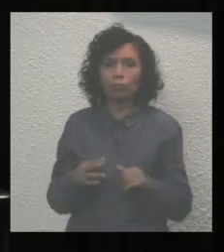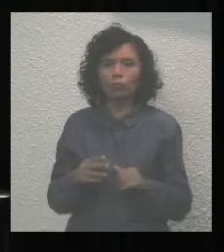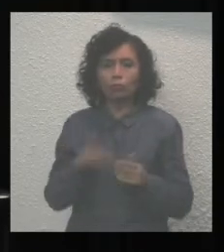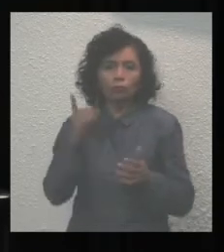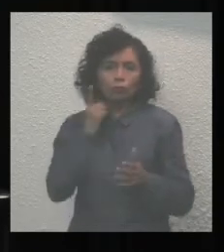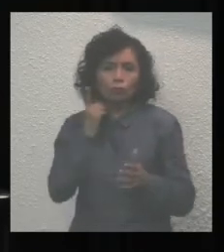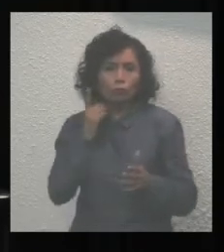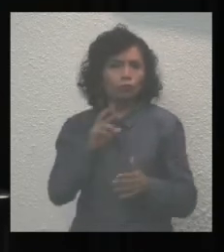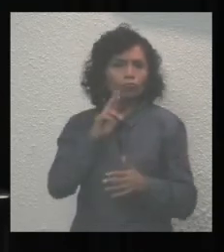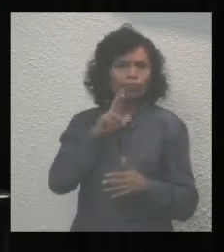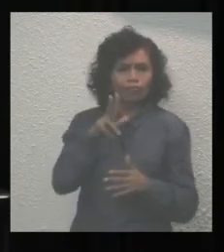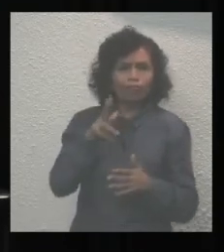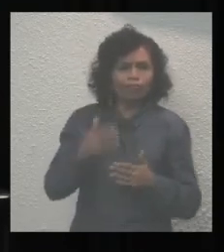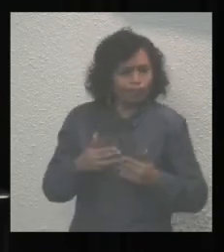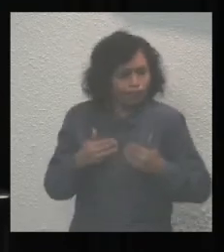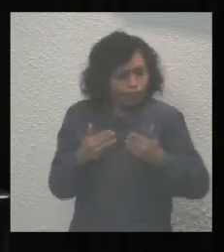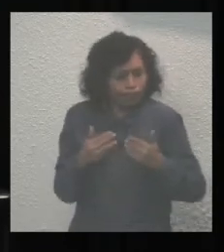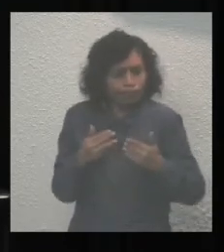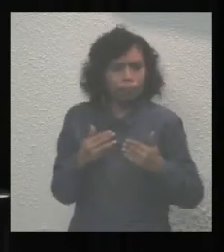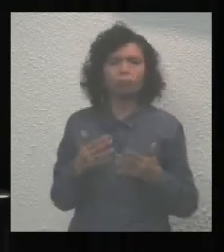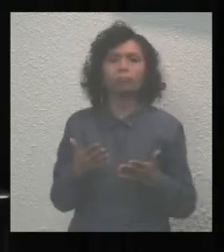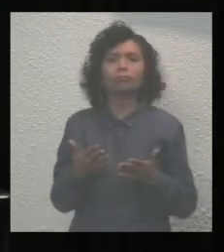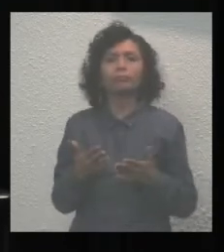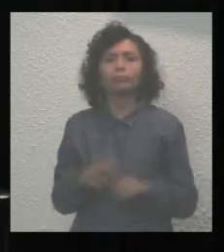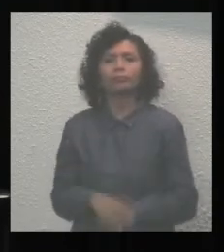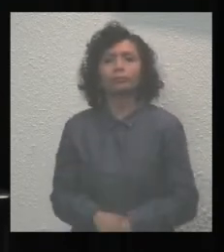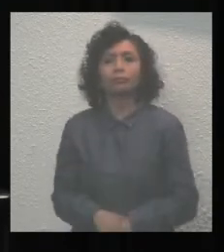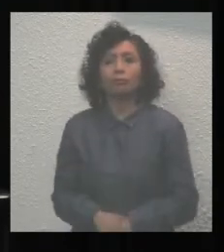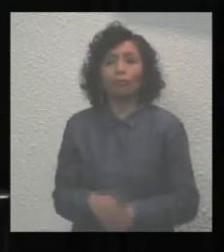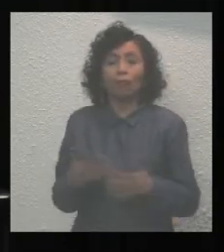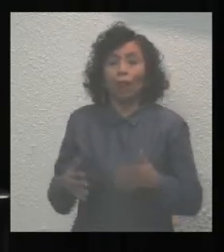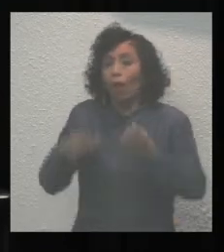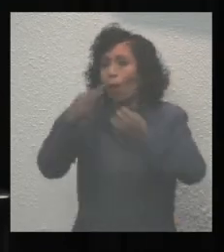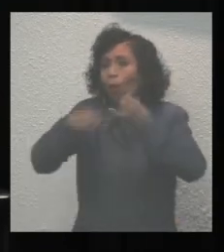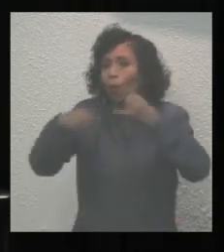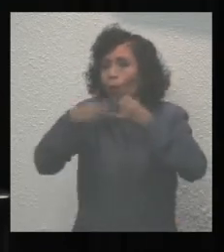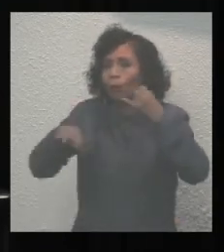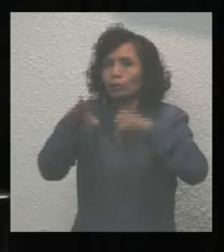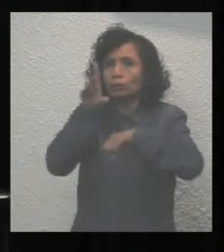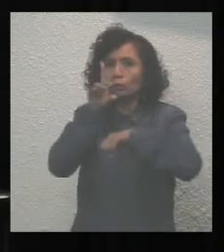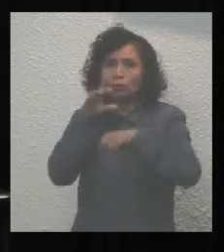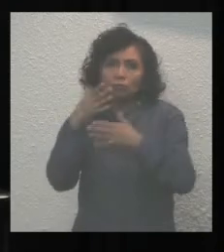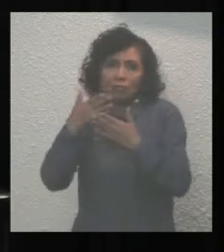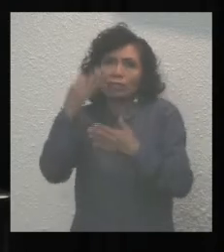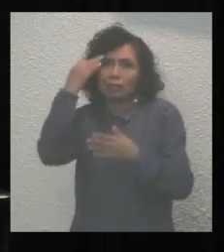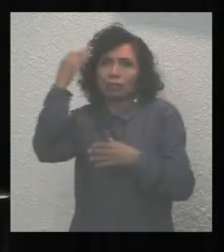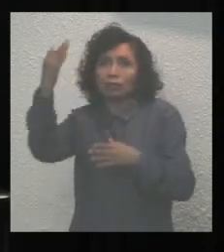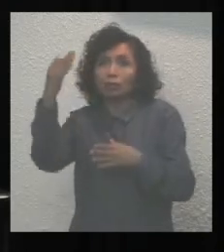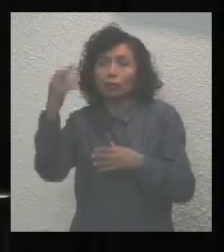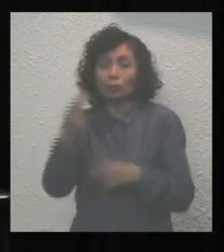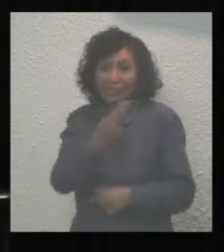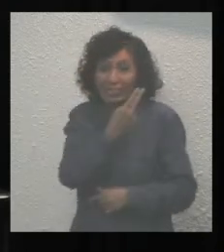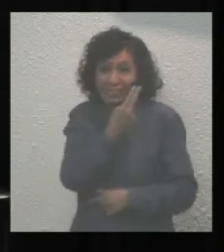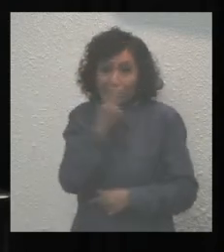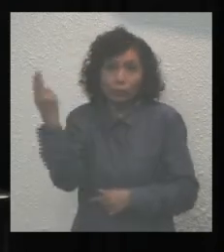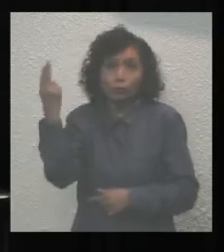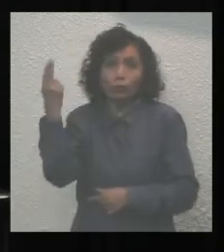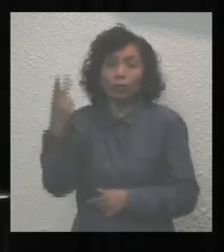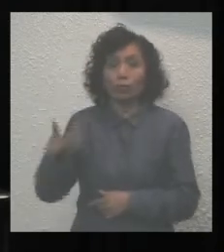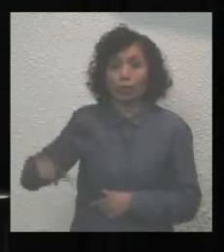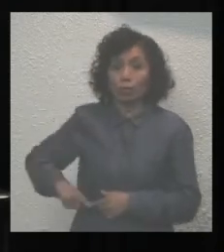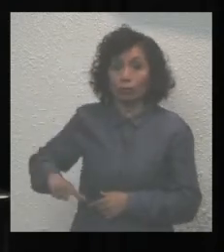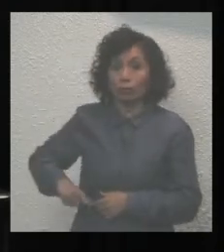con mucha más entrega y resultados los últimos tiempos nos han enseñado la urgente necesidad de que los gobiernos